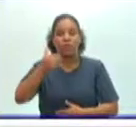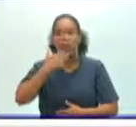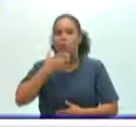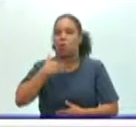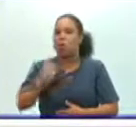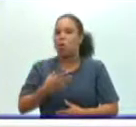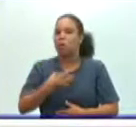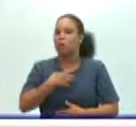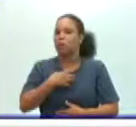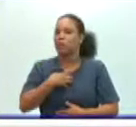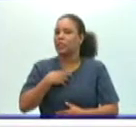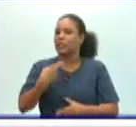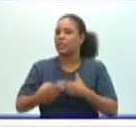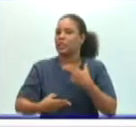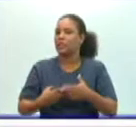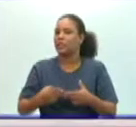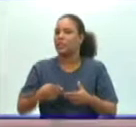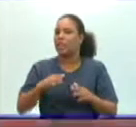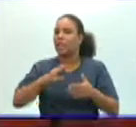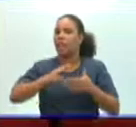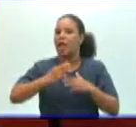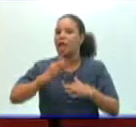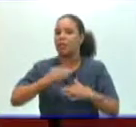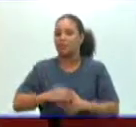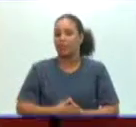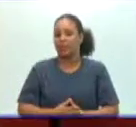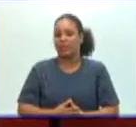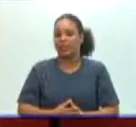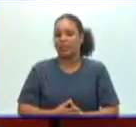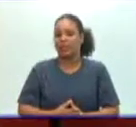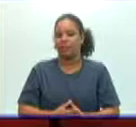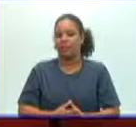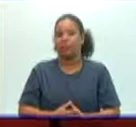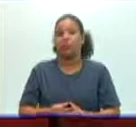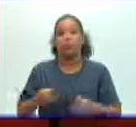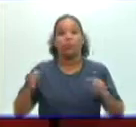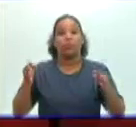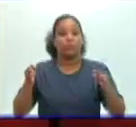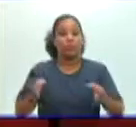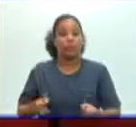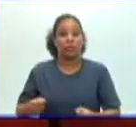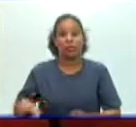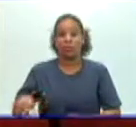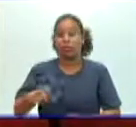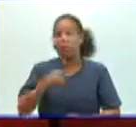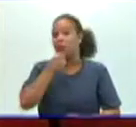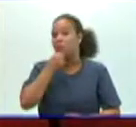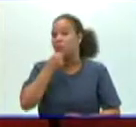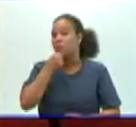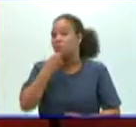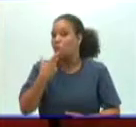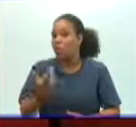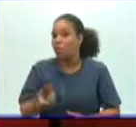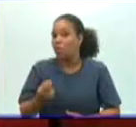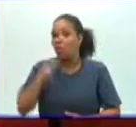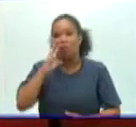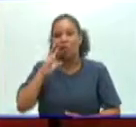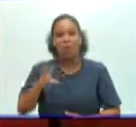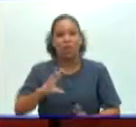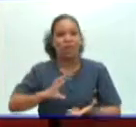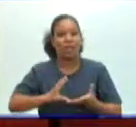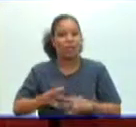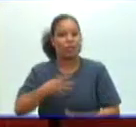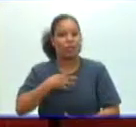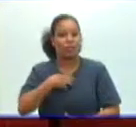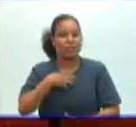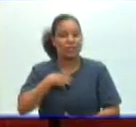debe ser la repisa. Estoy segura que ustedes se han podido dar cuenta que la forma que